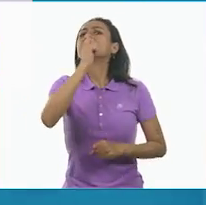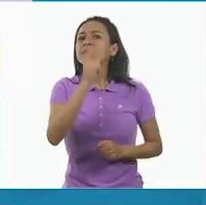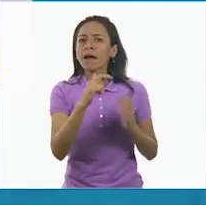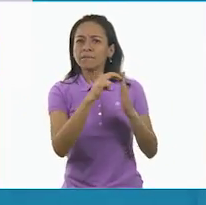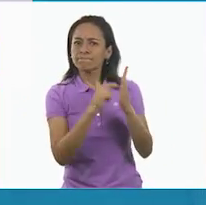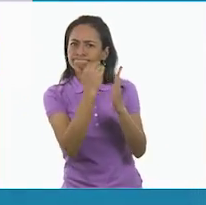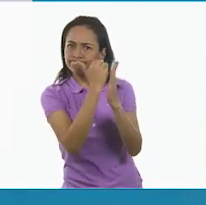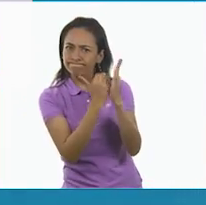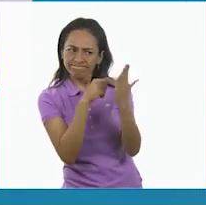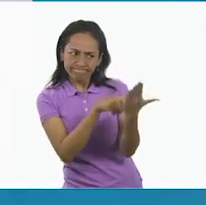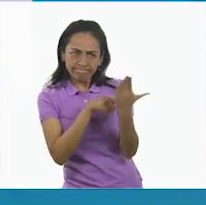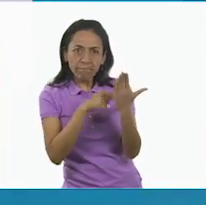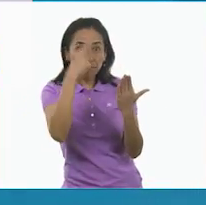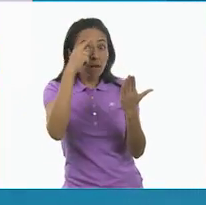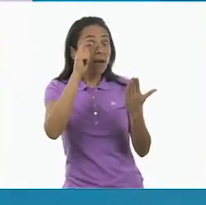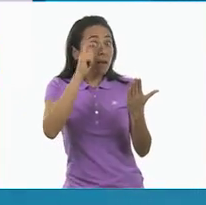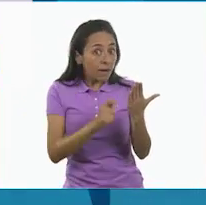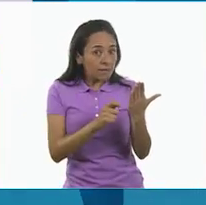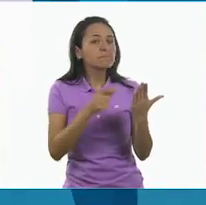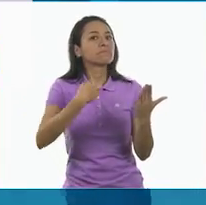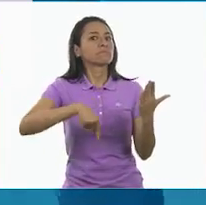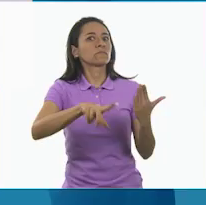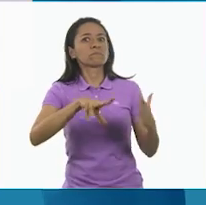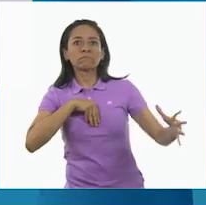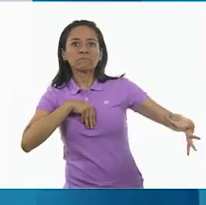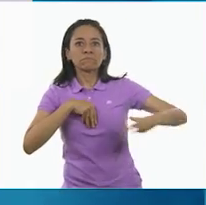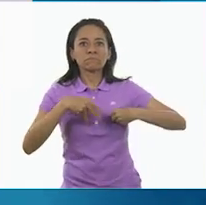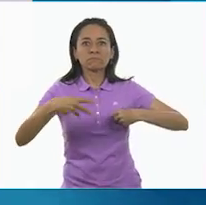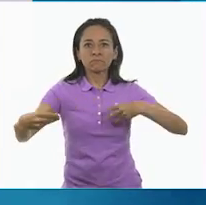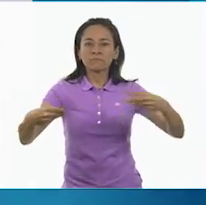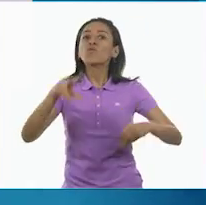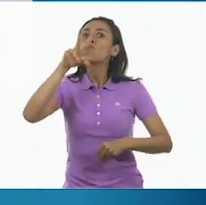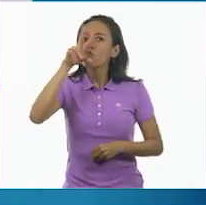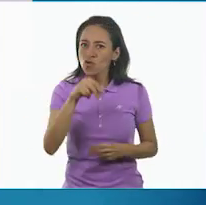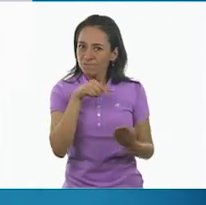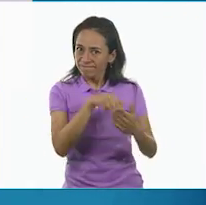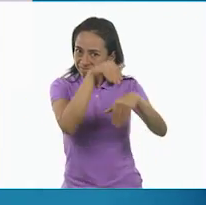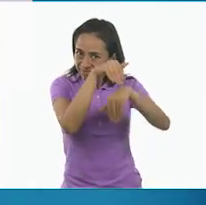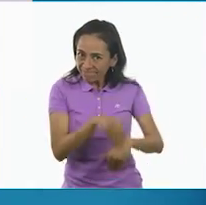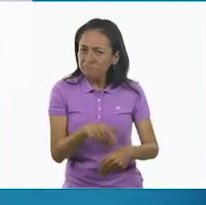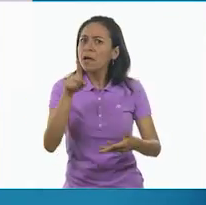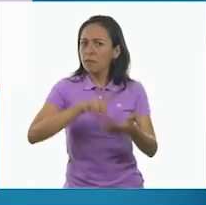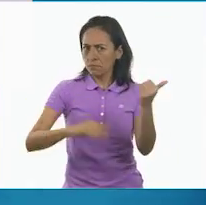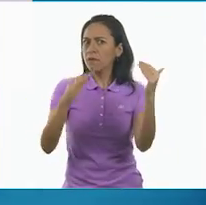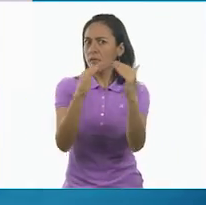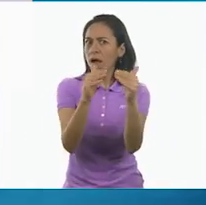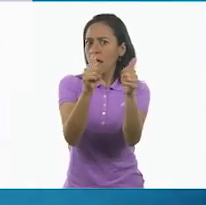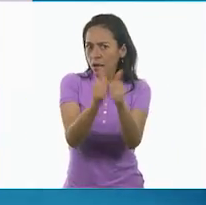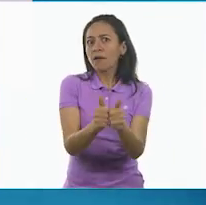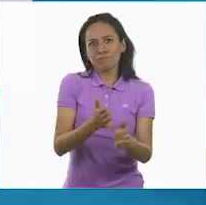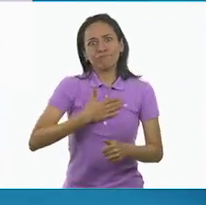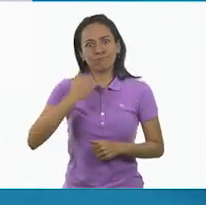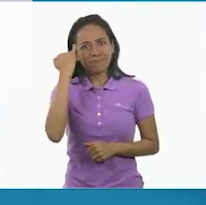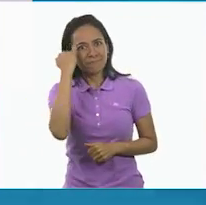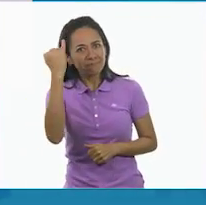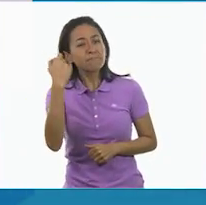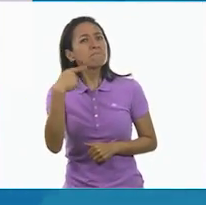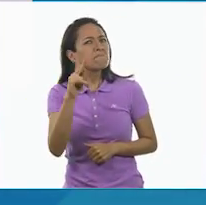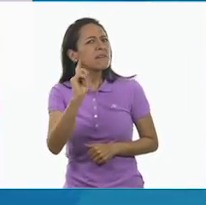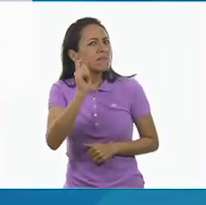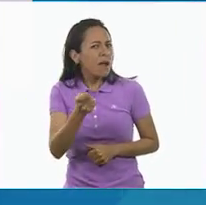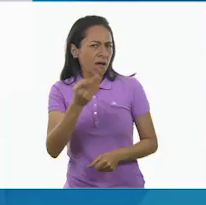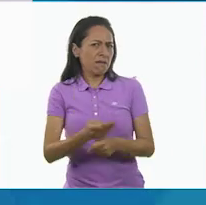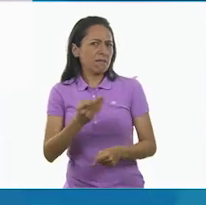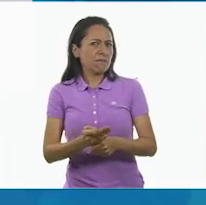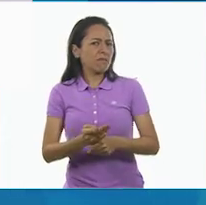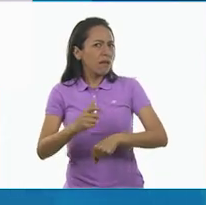contagiarnos. Estar en casa es una de ellas, pero además también es un muy buen momento para estar cerca de la